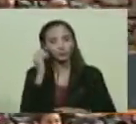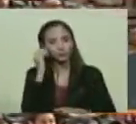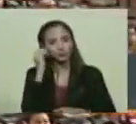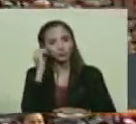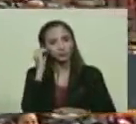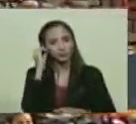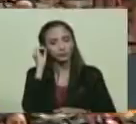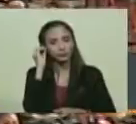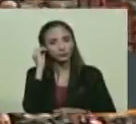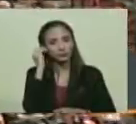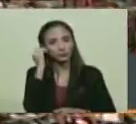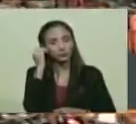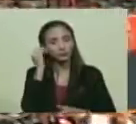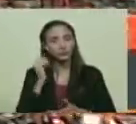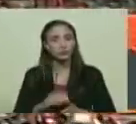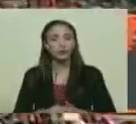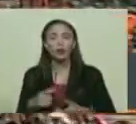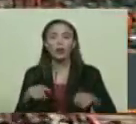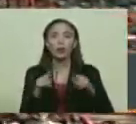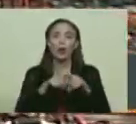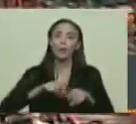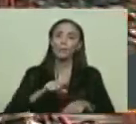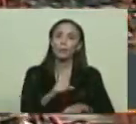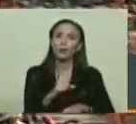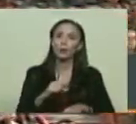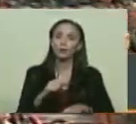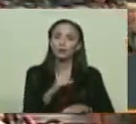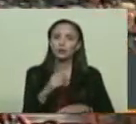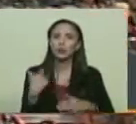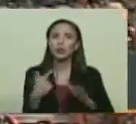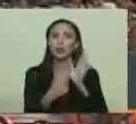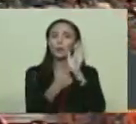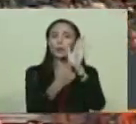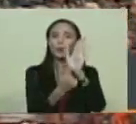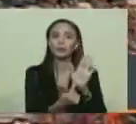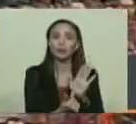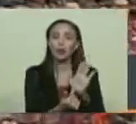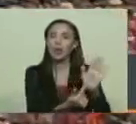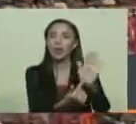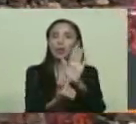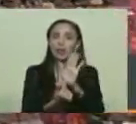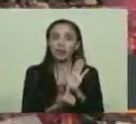Para tener una Policía Nacional Bolivariana ejemplar,